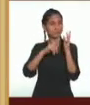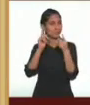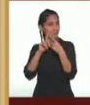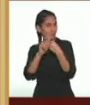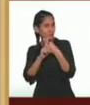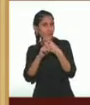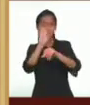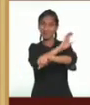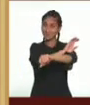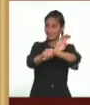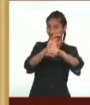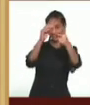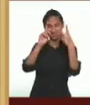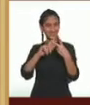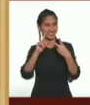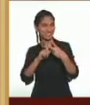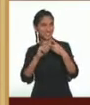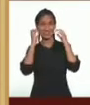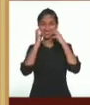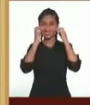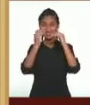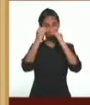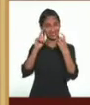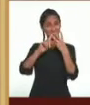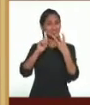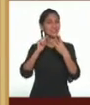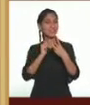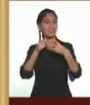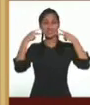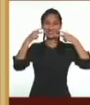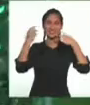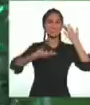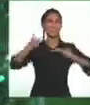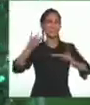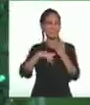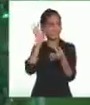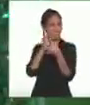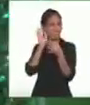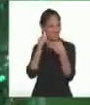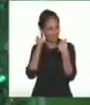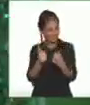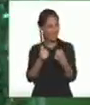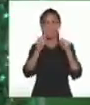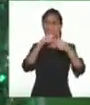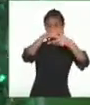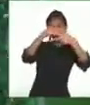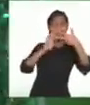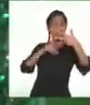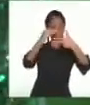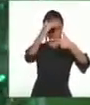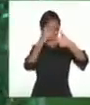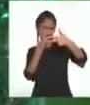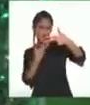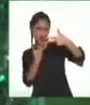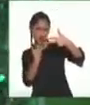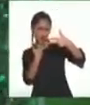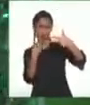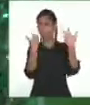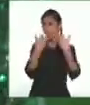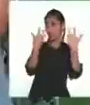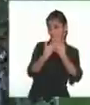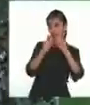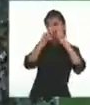1. En la costa. 2. En la sierra. 3. La selva. Eso es, las opciones de respuesta deben tener alguna